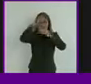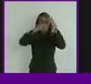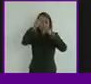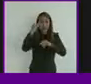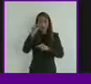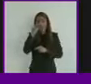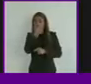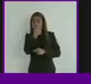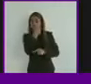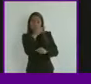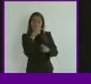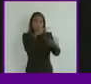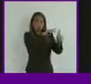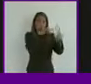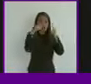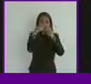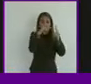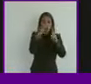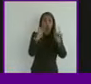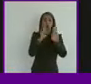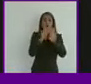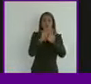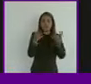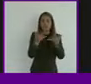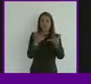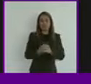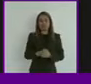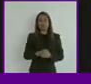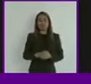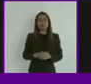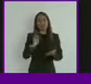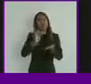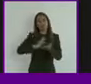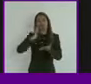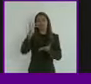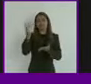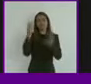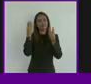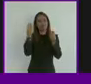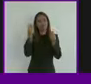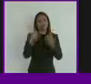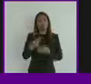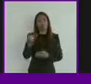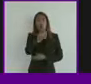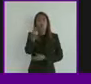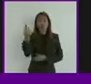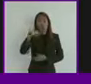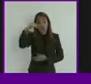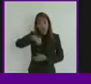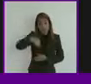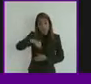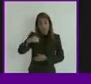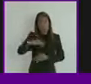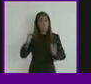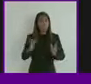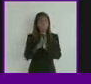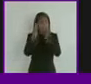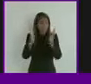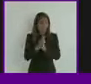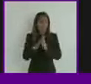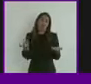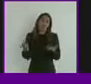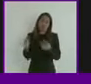perspectiva del uso de las tecnologías de la información. No me resta más que agradecerles, decirles que el hecho de que ustedes hayan tomado estos espacios, sea como